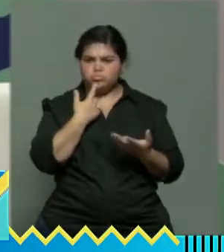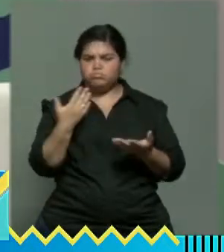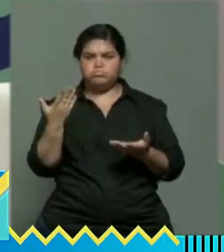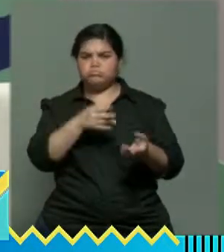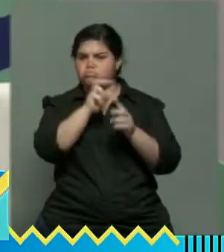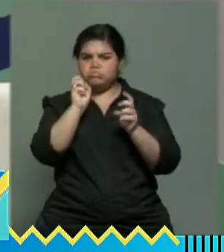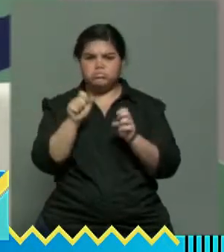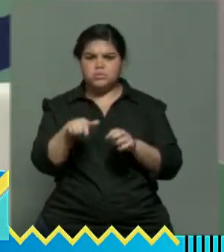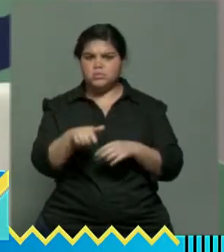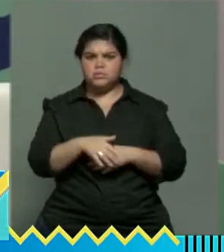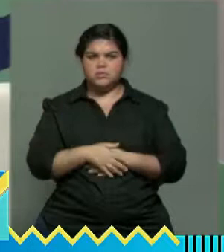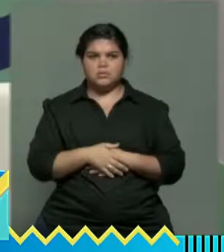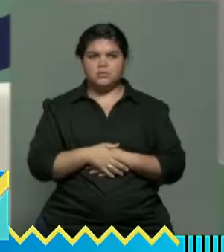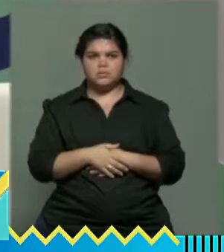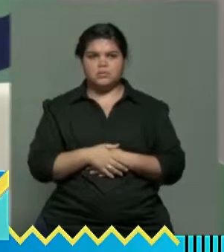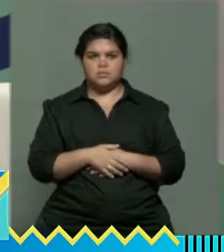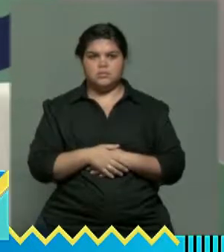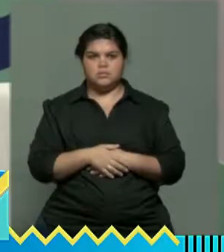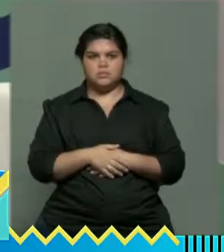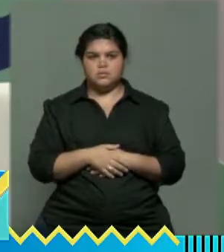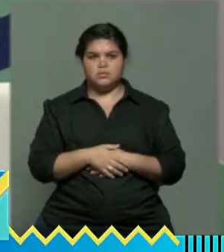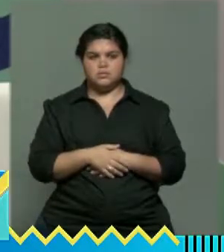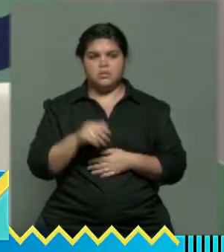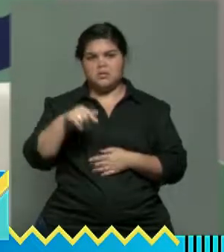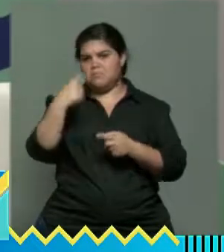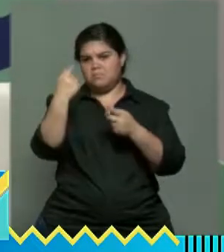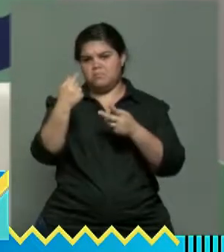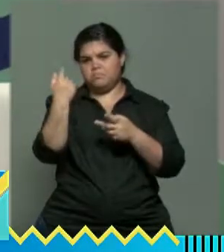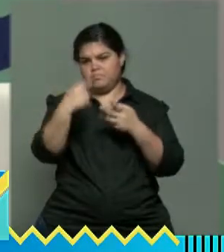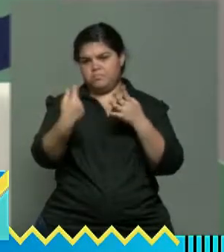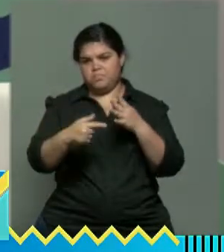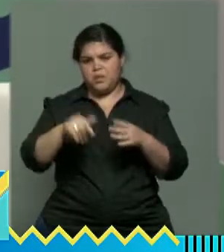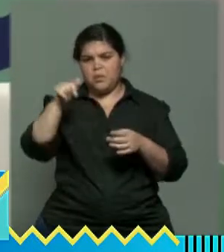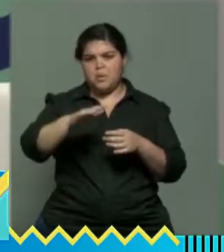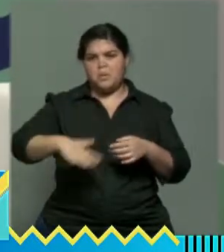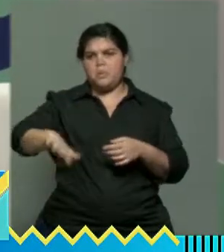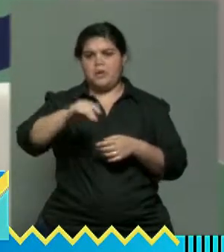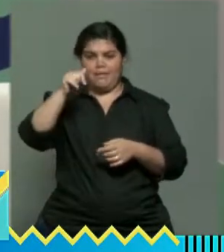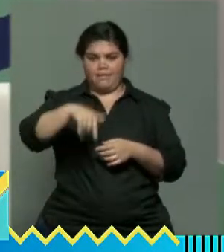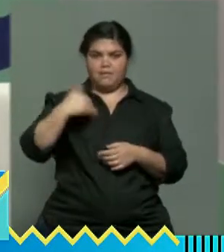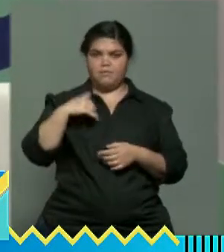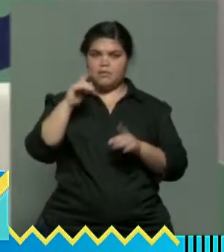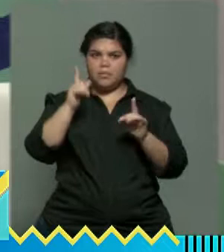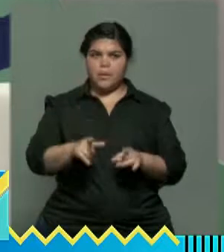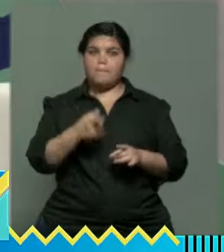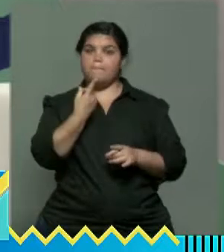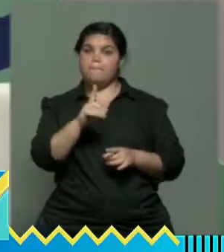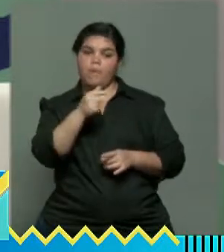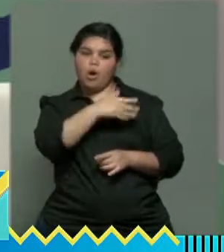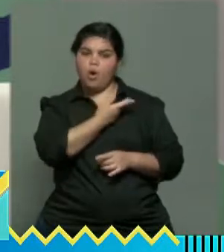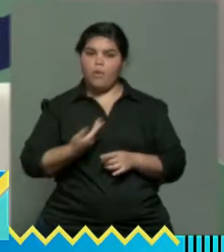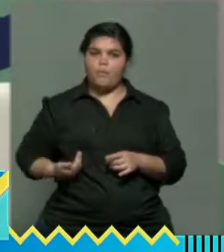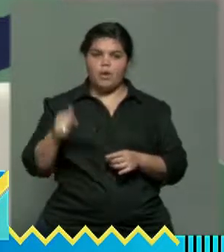Creo que Cameron antes de irse en Gran Bretaña, o sea, ha habido toda una movida con ese tema y acá en Argentina también. Lo que pasa es que acá no lo ha asumido el Estado, sino que hemos